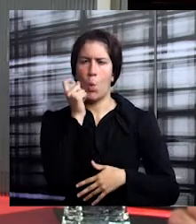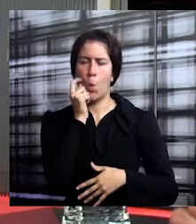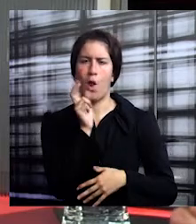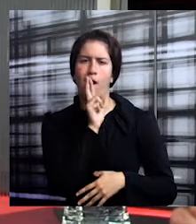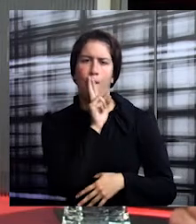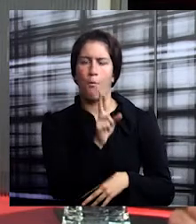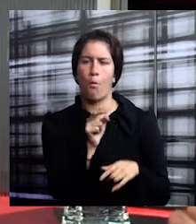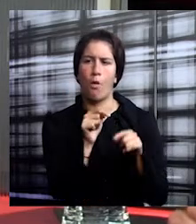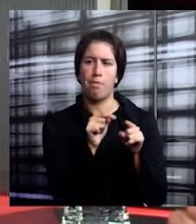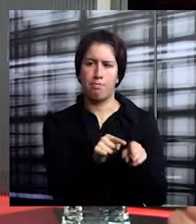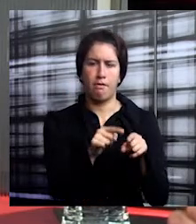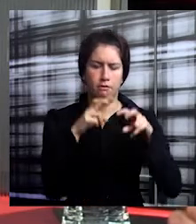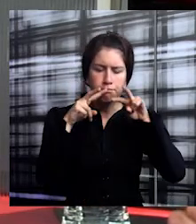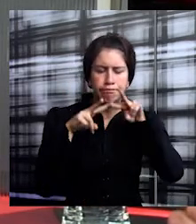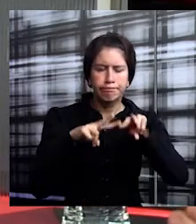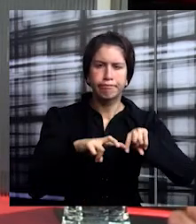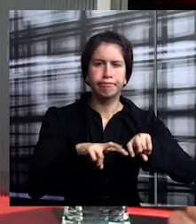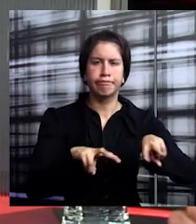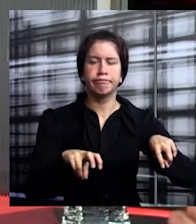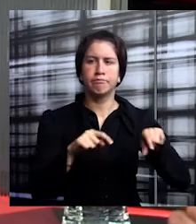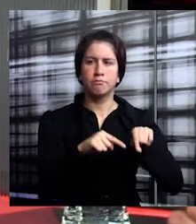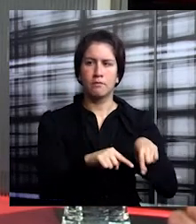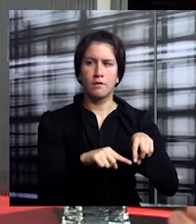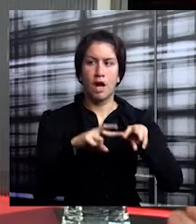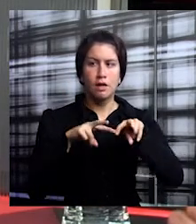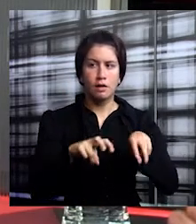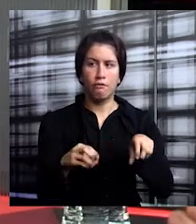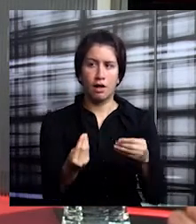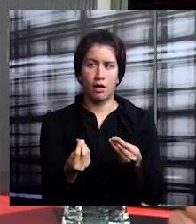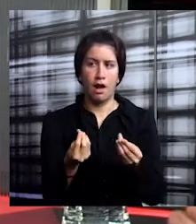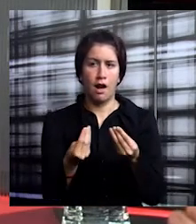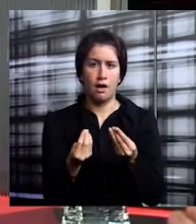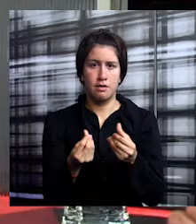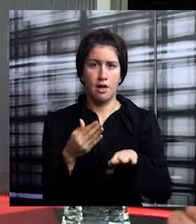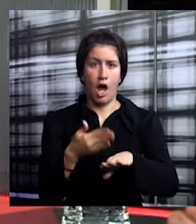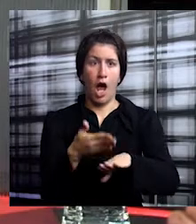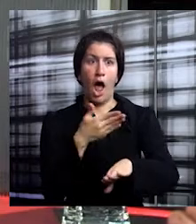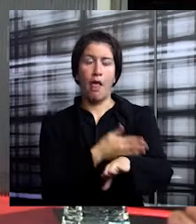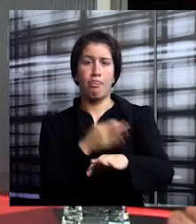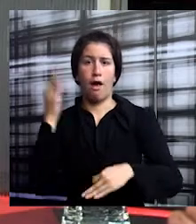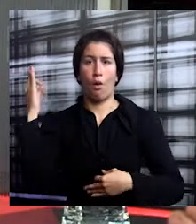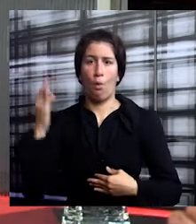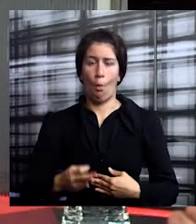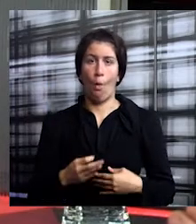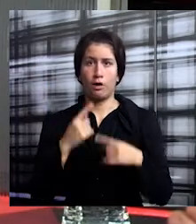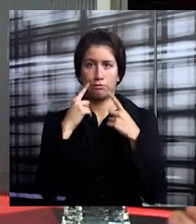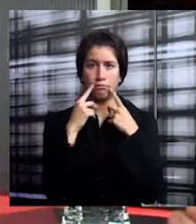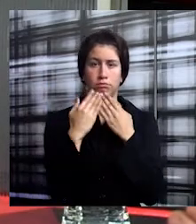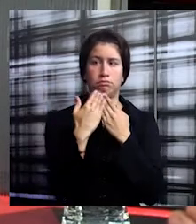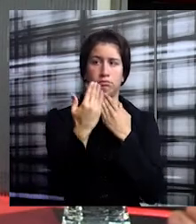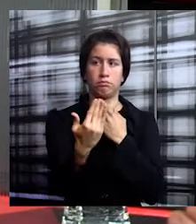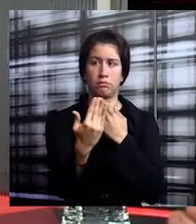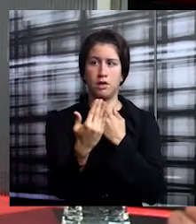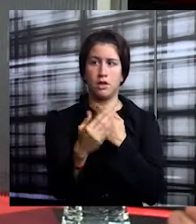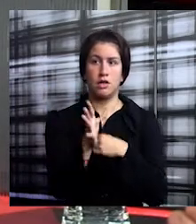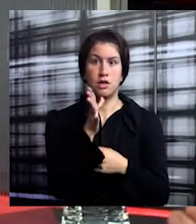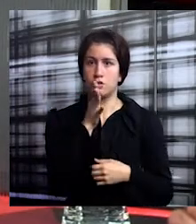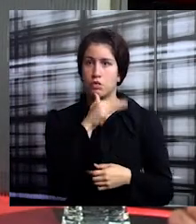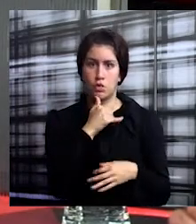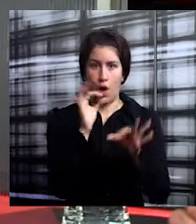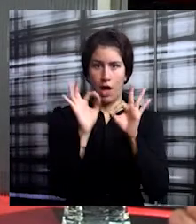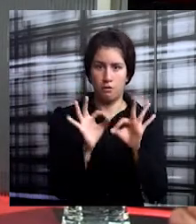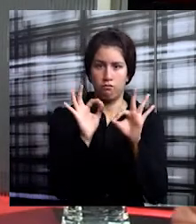calidad, ante los jueces, créame que van a haber condenas importantes. Si no hay condenas, si no hay responsables, si esto no da resultado, podemos volver a